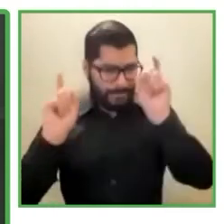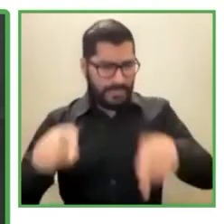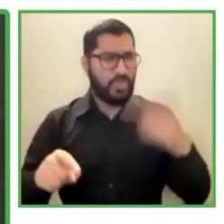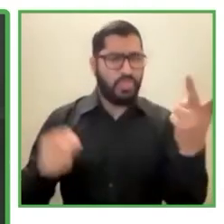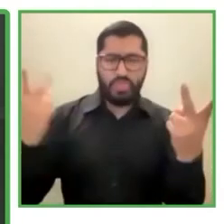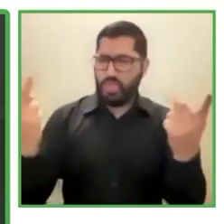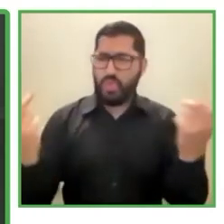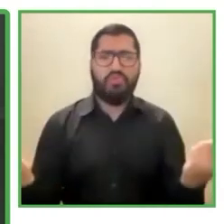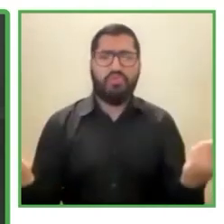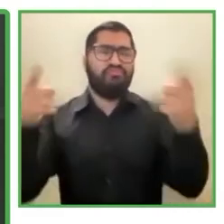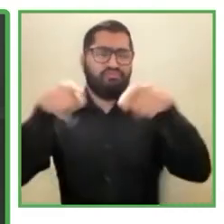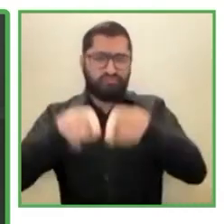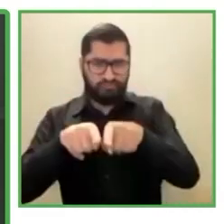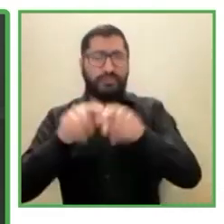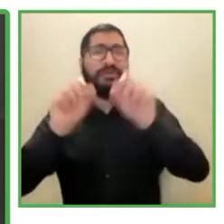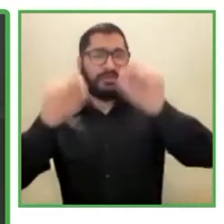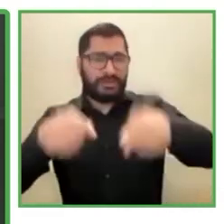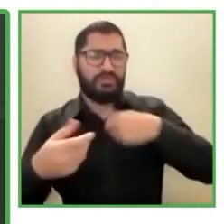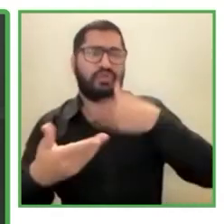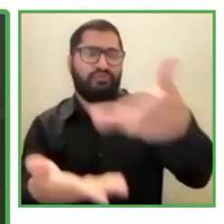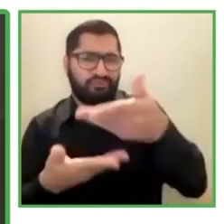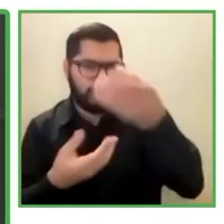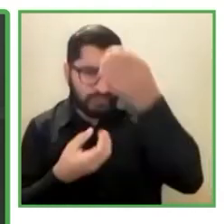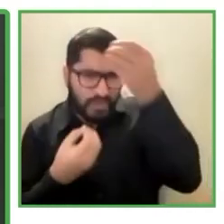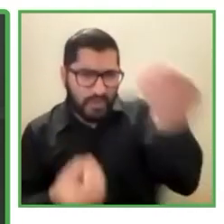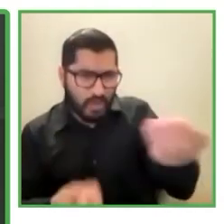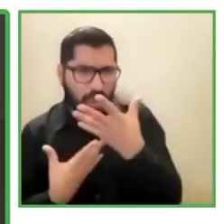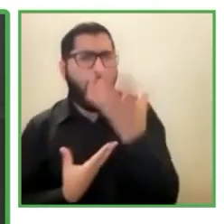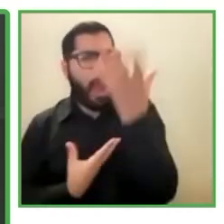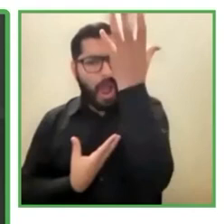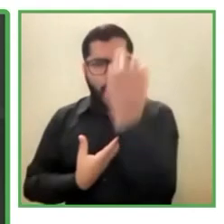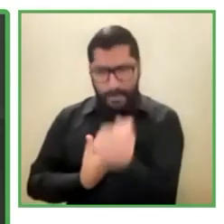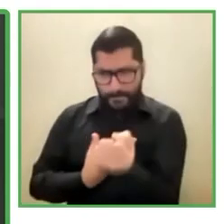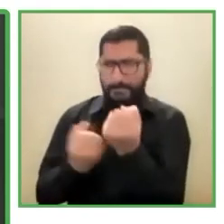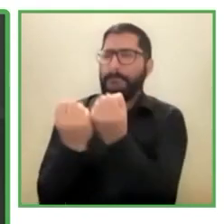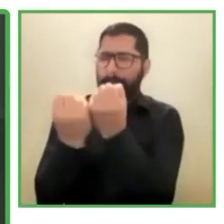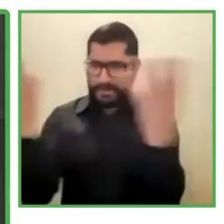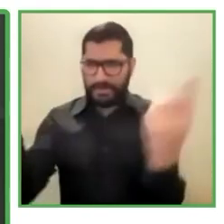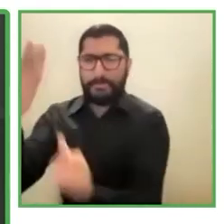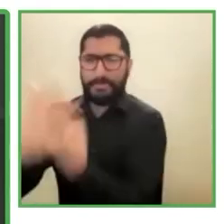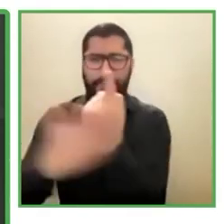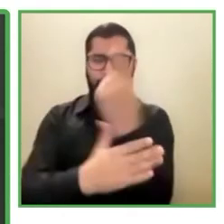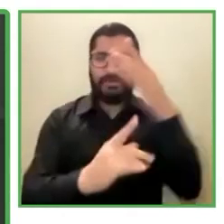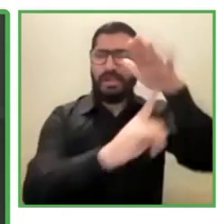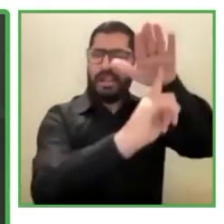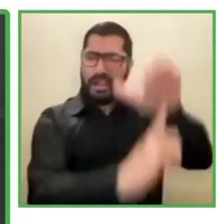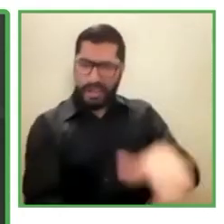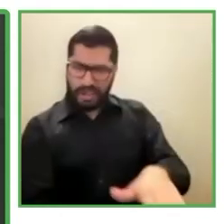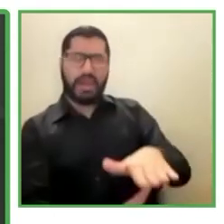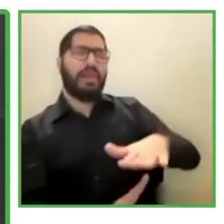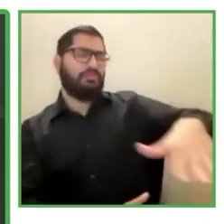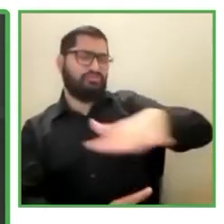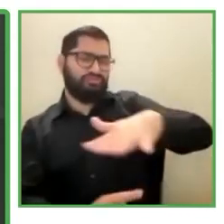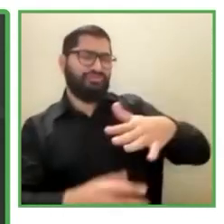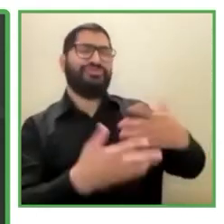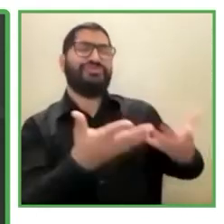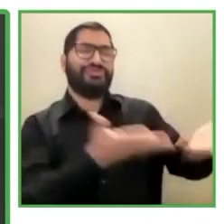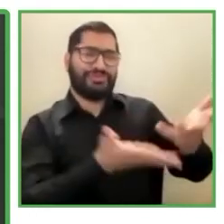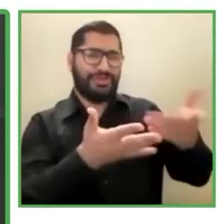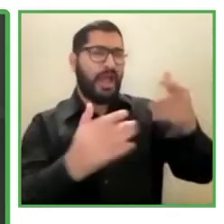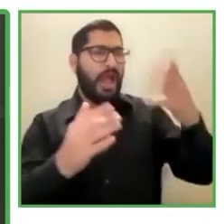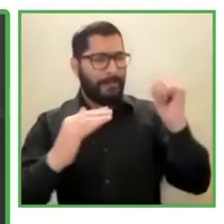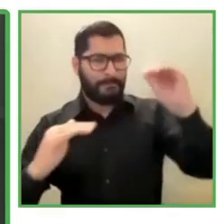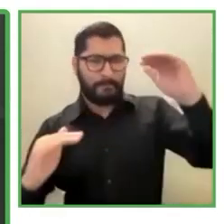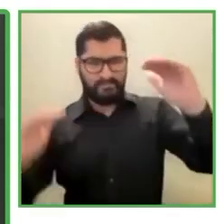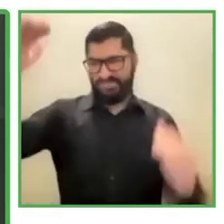brechas y desigualdades productivas y sociales que son mayores que las que tienen otros continentes. Y finalmente, el tercer factor